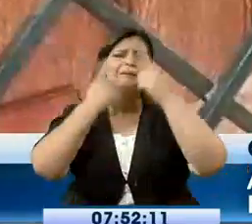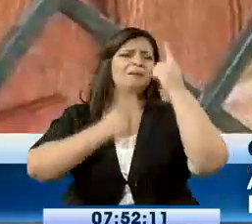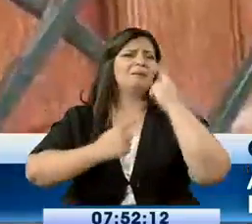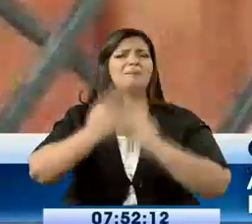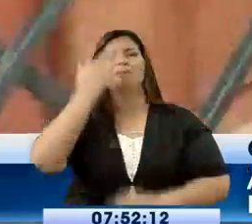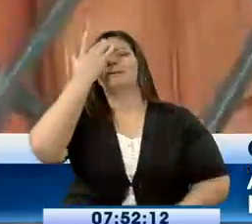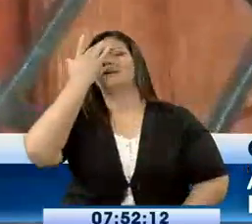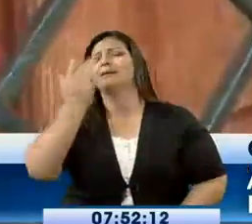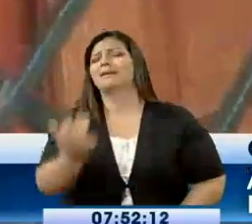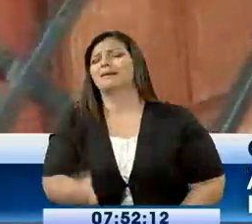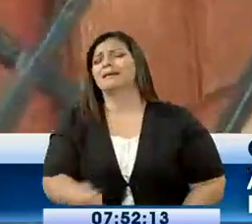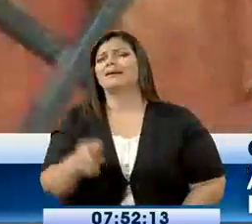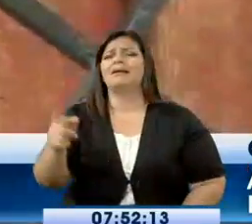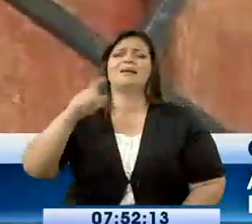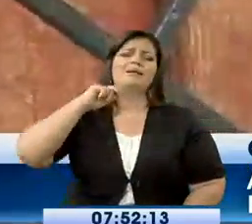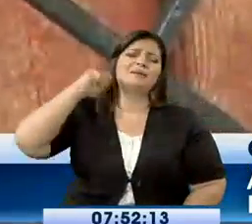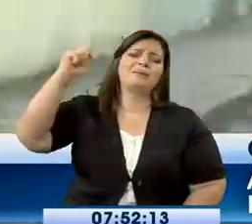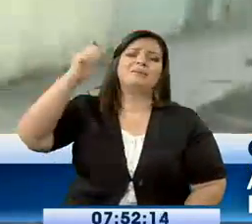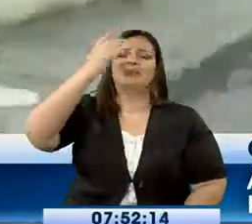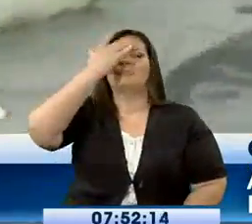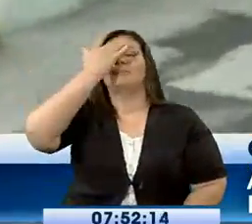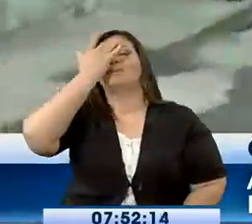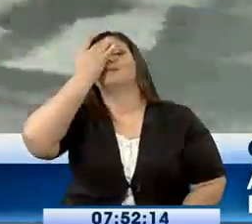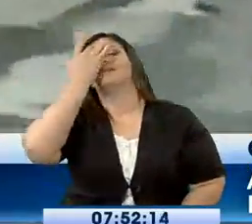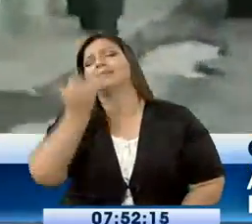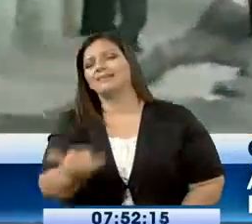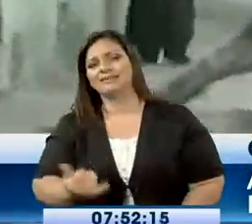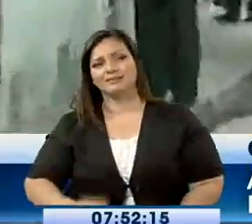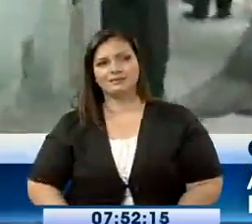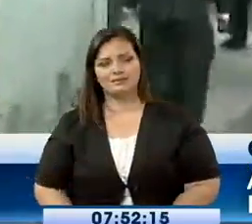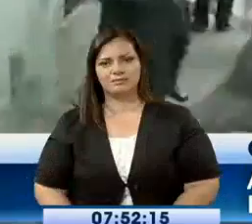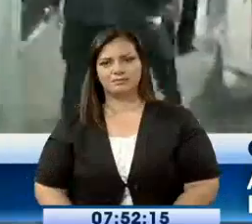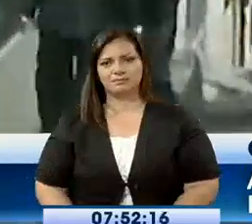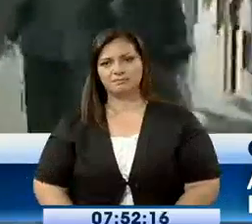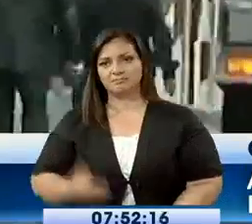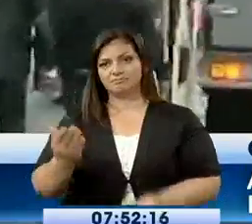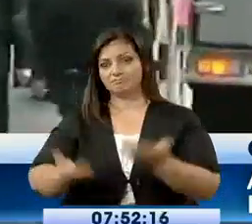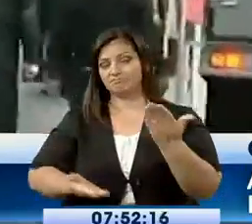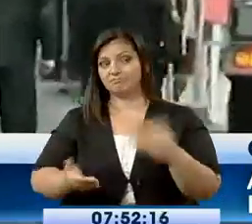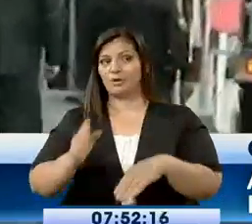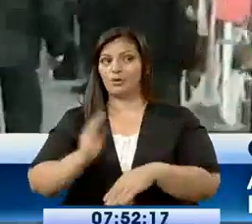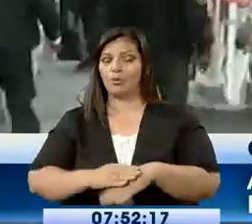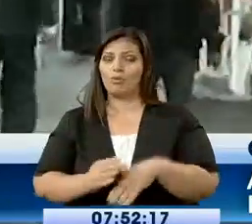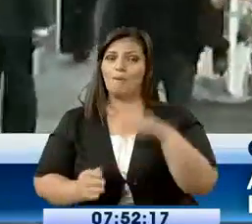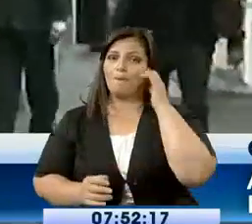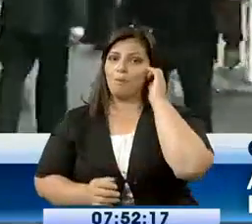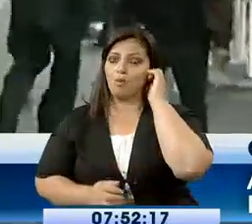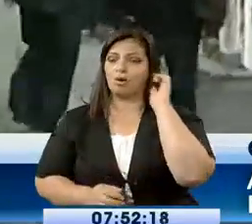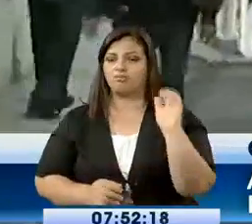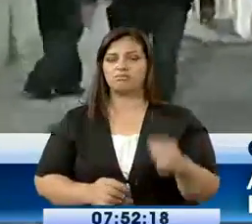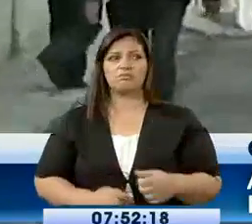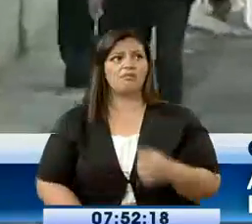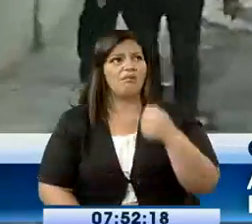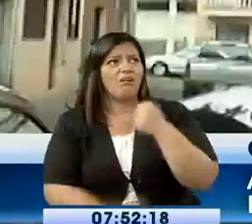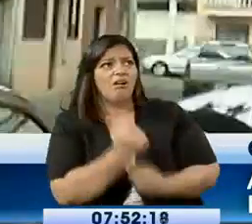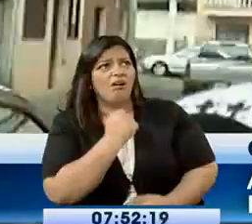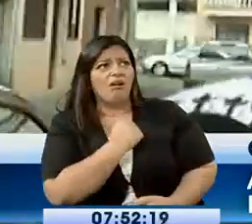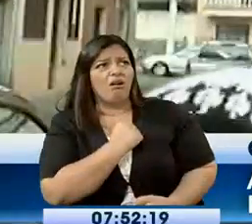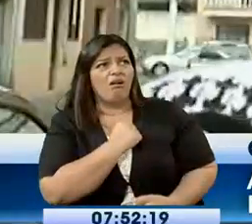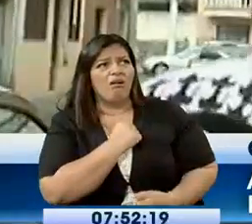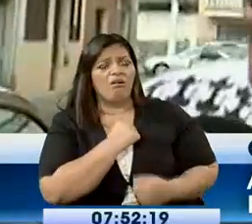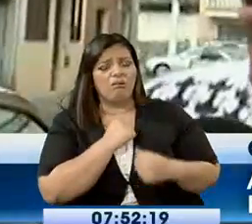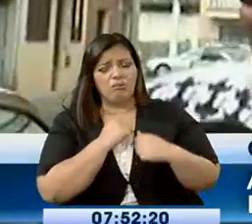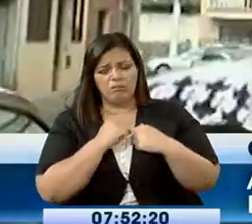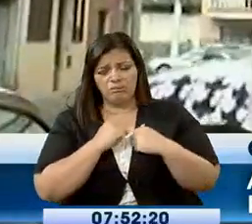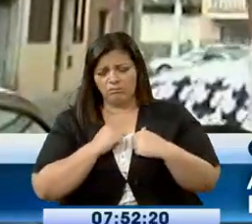¿Cómo puede hacer esto por una mujer? Se presume que la causa sería una decepción amorosa. Si alguien no me quiere a mí, ¿qué